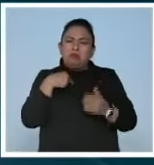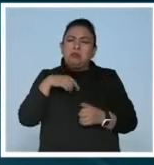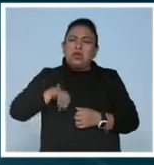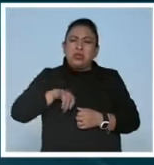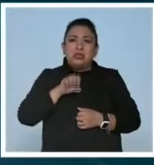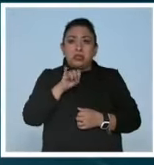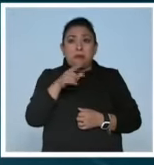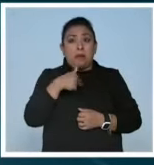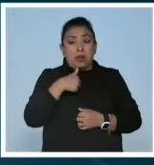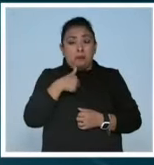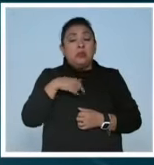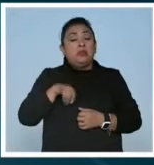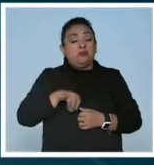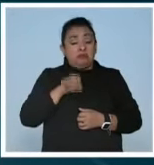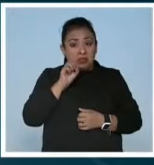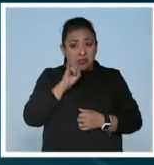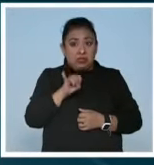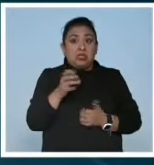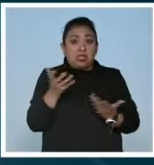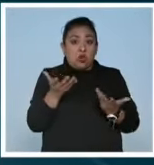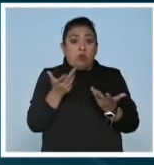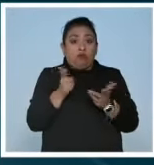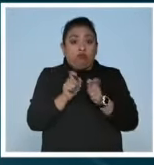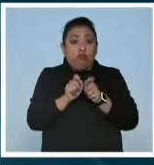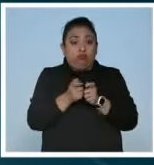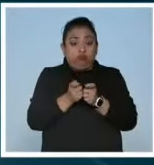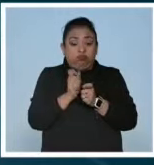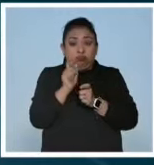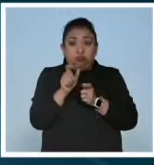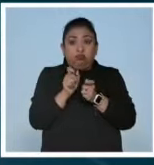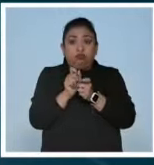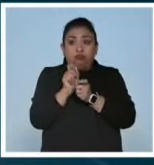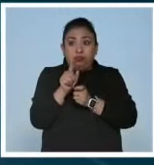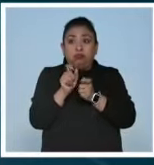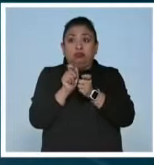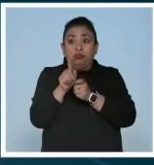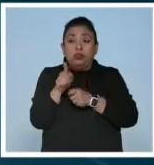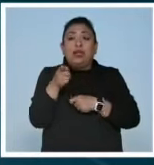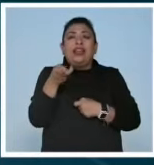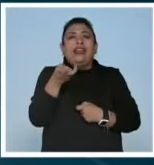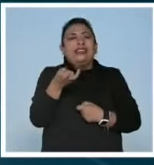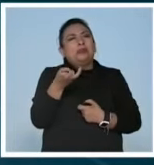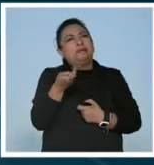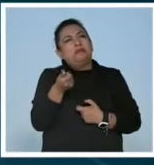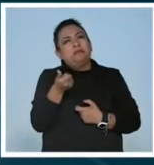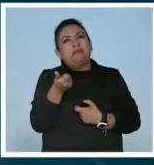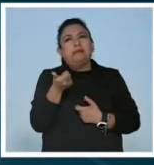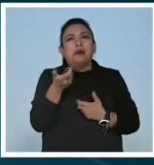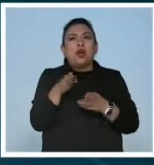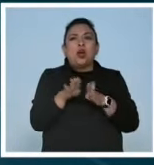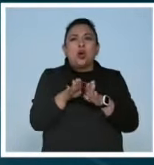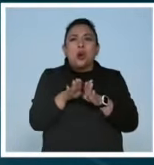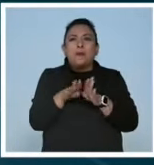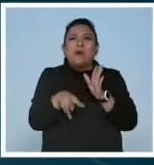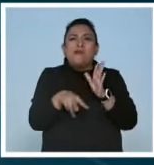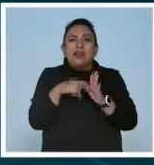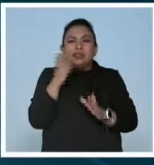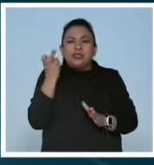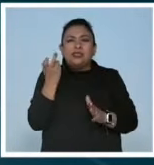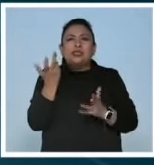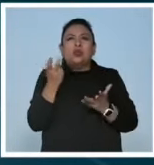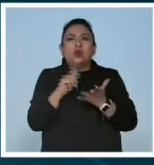mí me ha sido muy interesante hacerlo porque es un tipo de, una especie de desafío que desde el